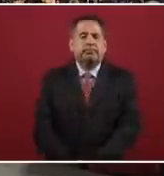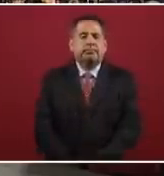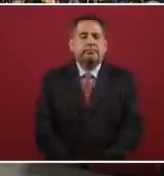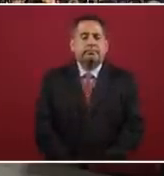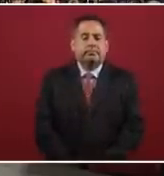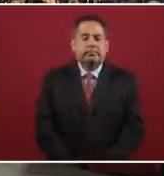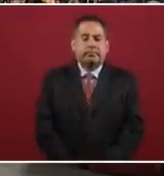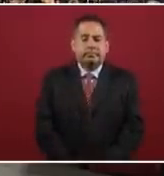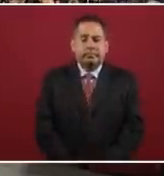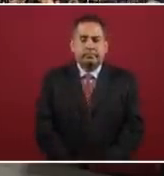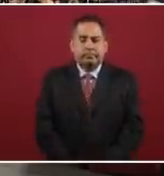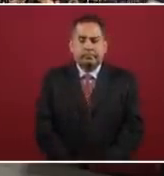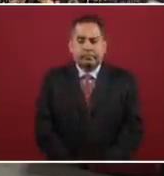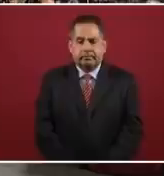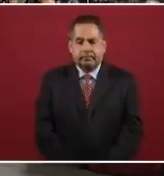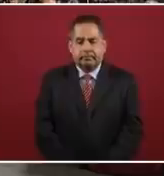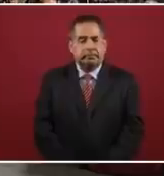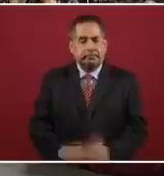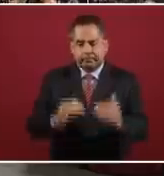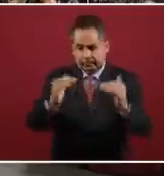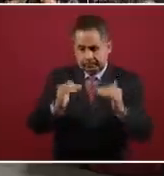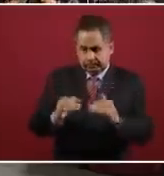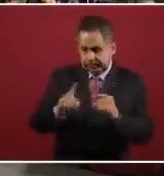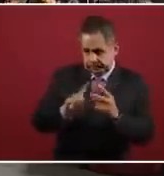Bueno, dejamos para lo general la otra.